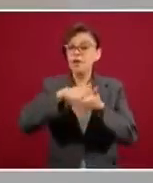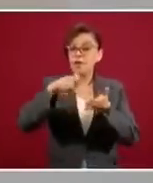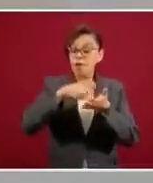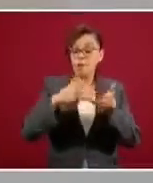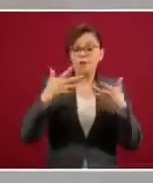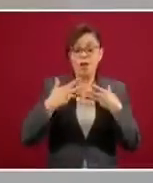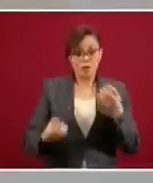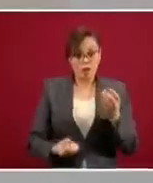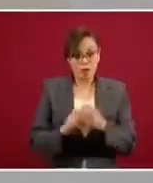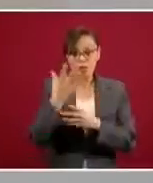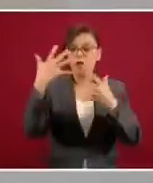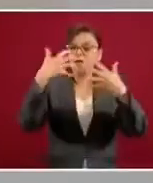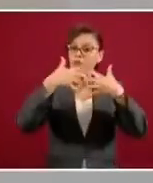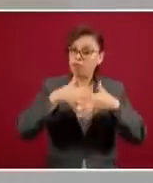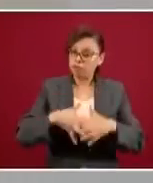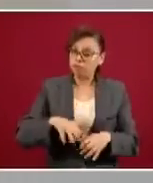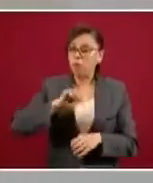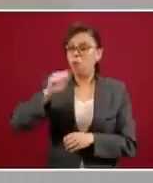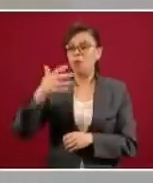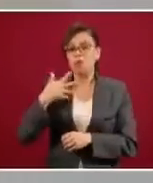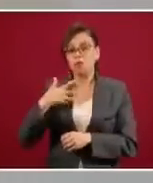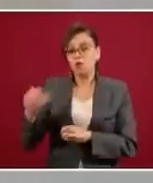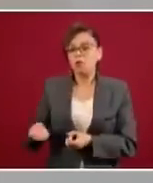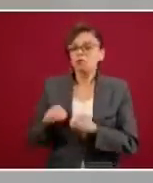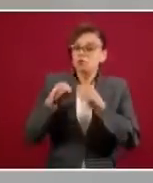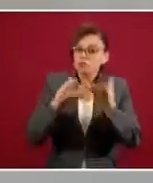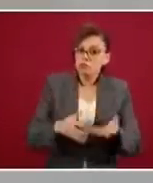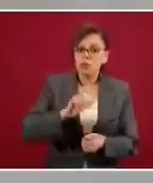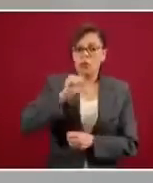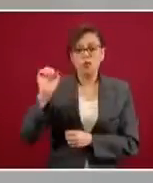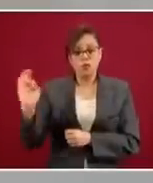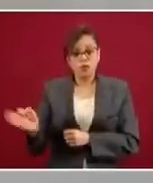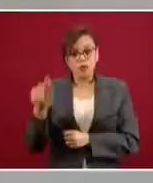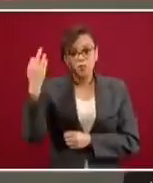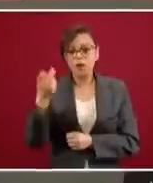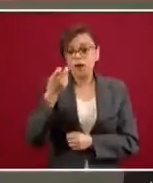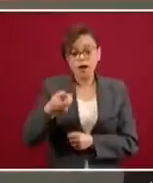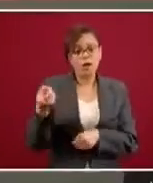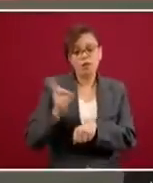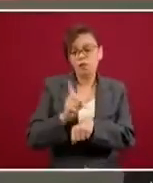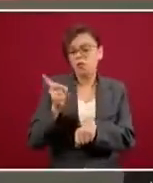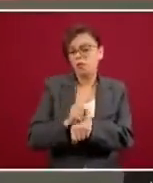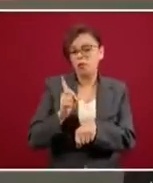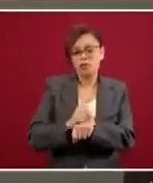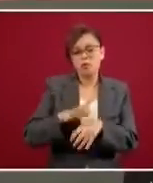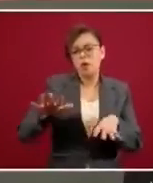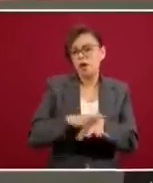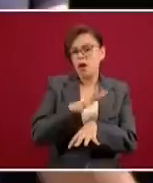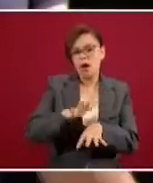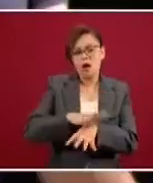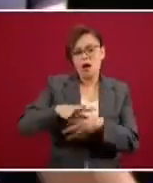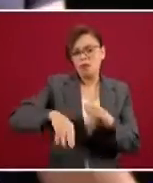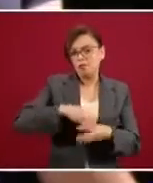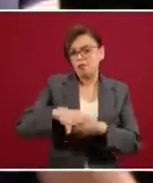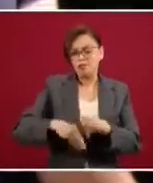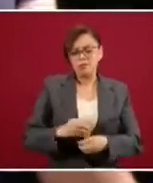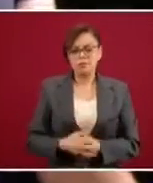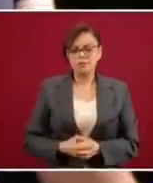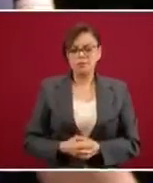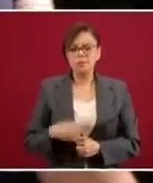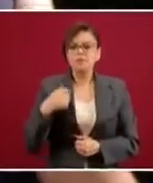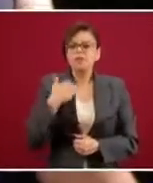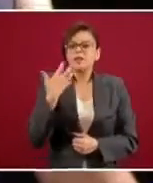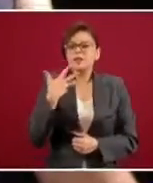hay compras federales, hay donativos, hay muchas cosas, esto va a estar cambiando todos los días. Oiga, y una duda, ¿qué pasa cuando